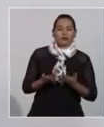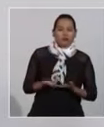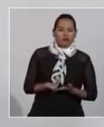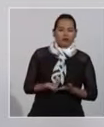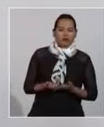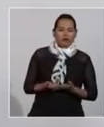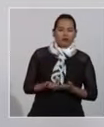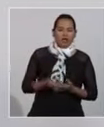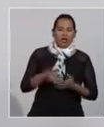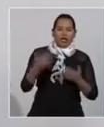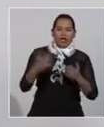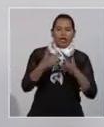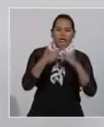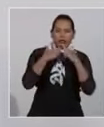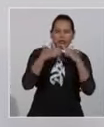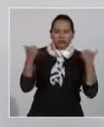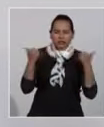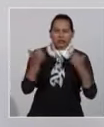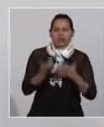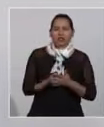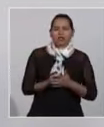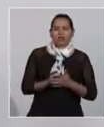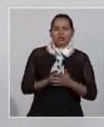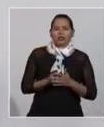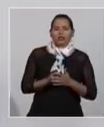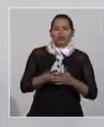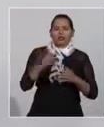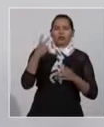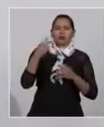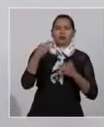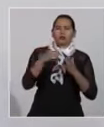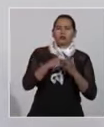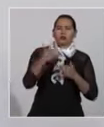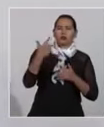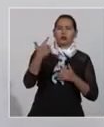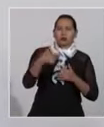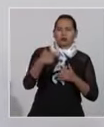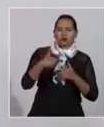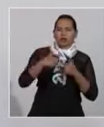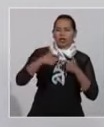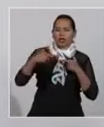la Secretaría de Hacienda y Crédito Público, entre 2012 y 2016 tengamos